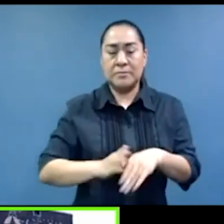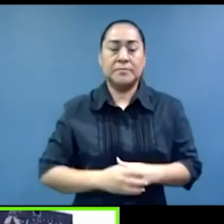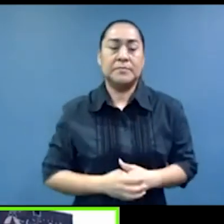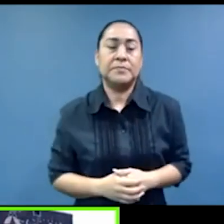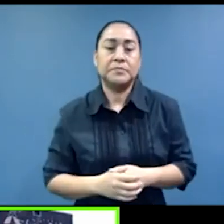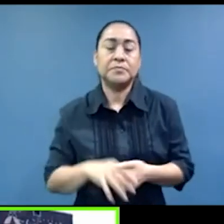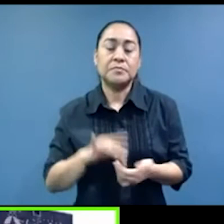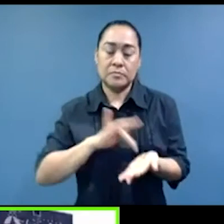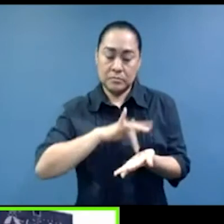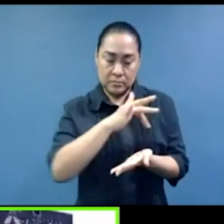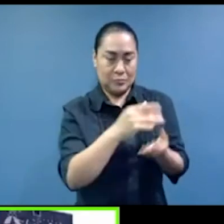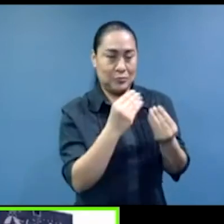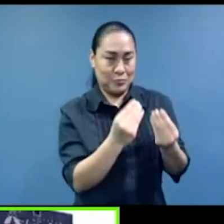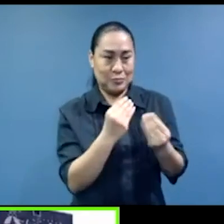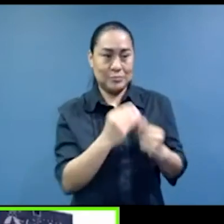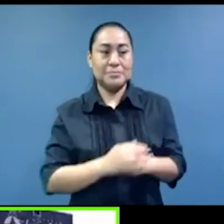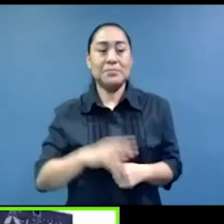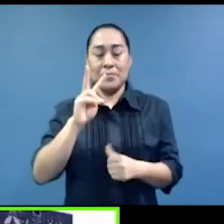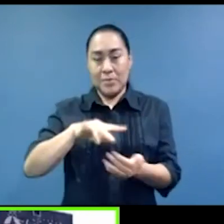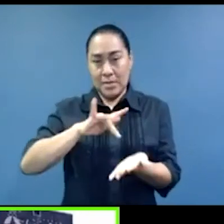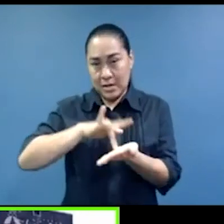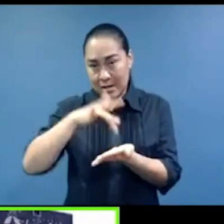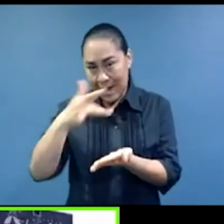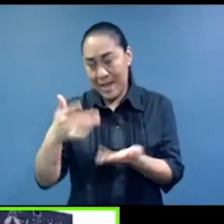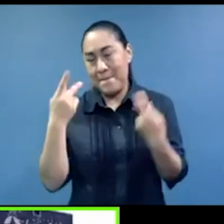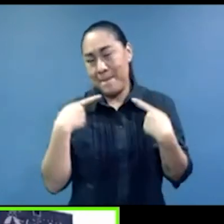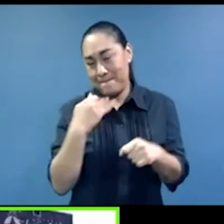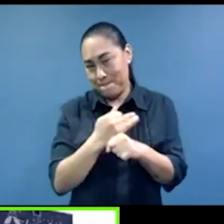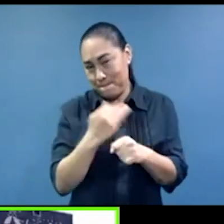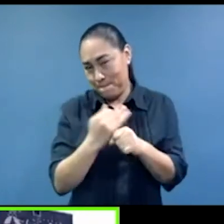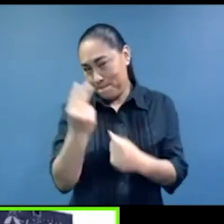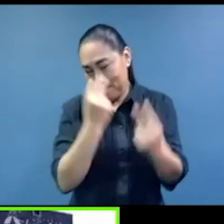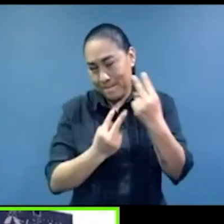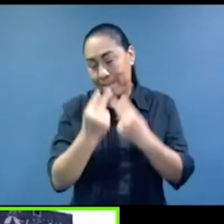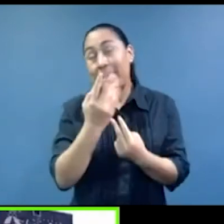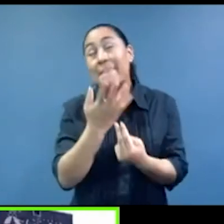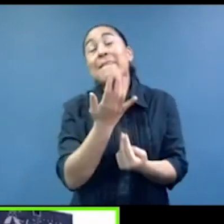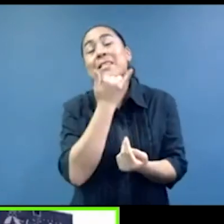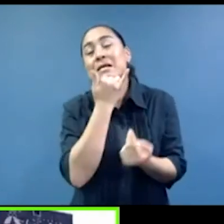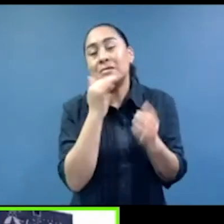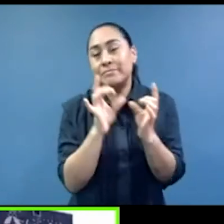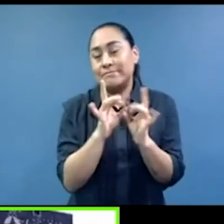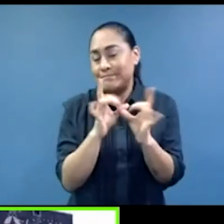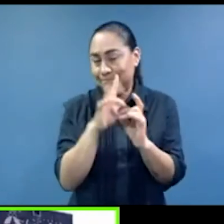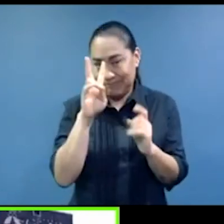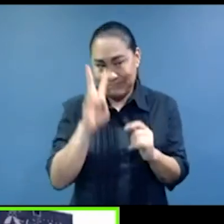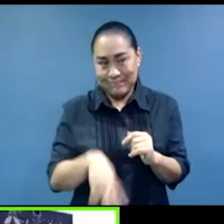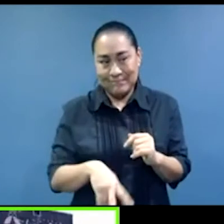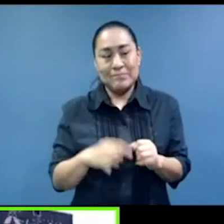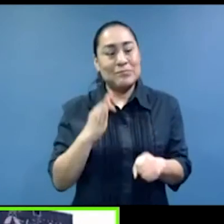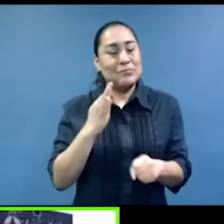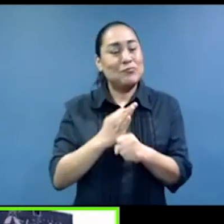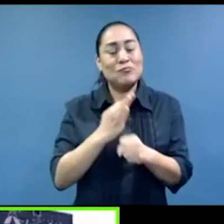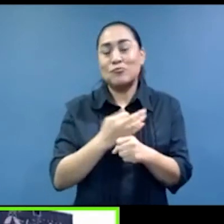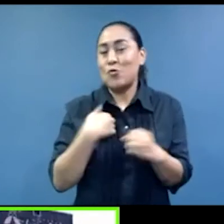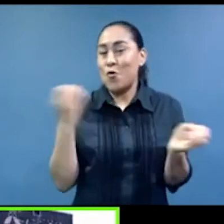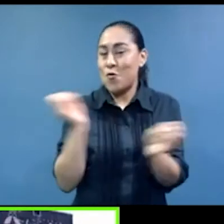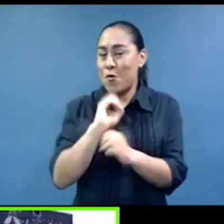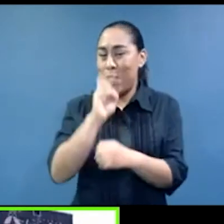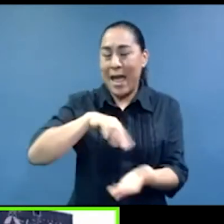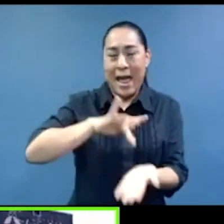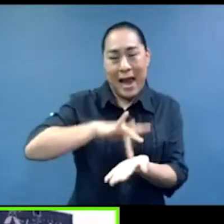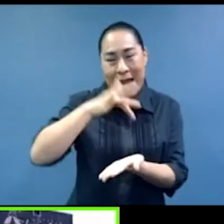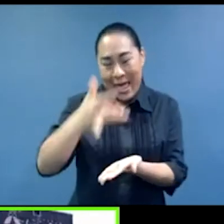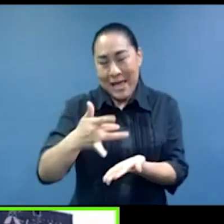Muchas gracias, Enrique. Y muchas gracias, pues, a la audiencia también. Una disculpa enorme por no haberles agradecido desde el inicio que estén